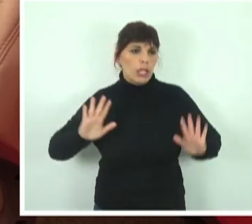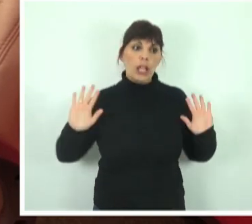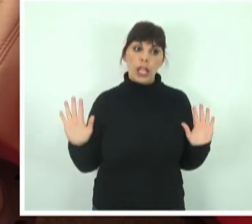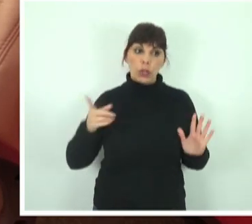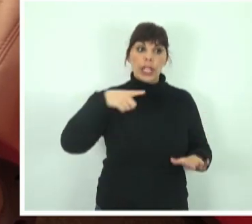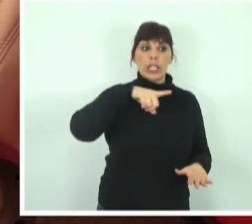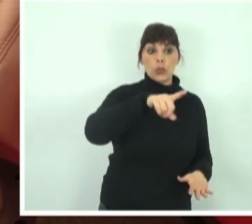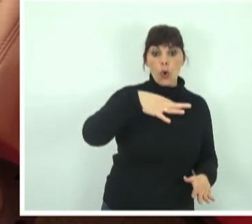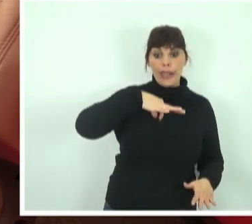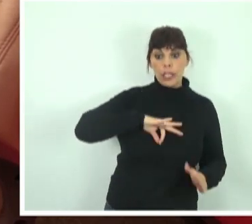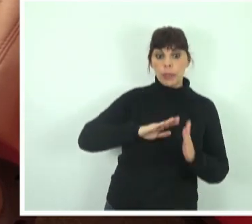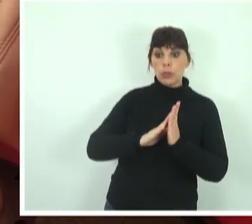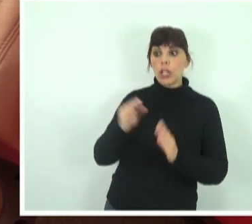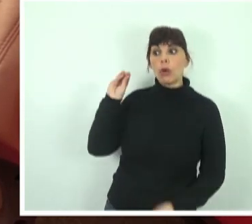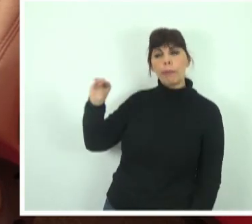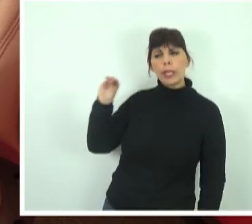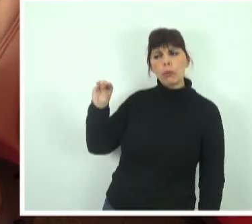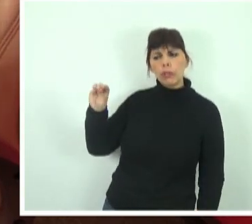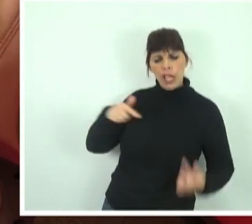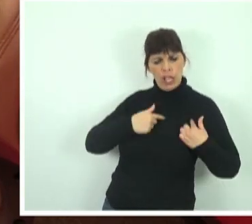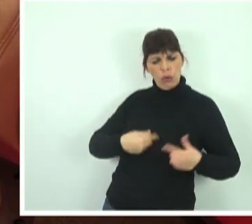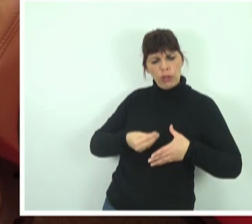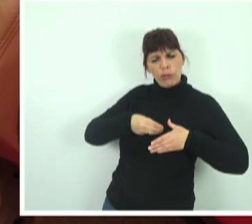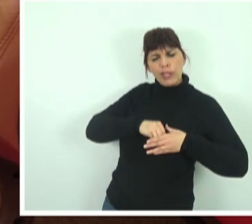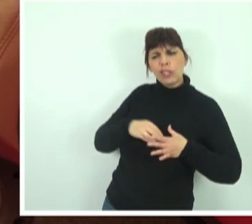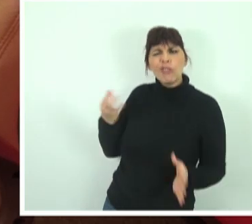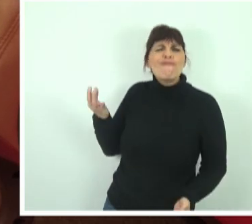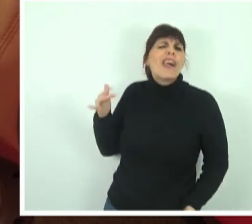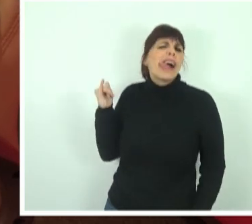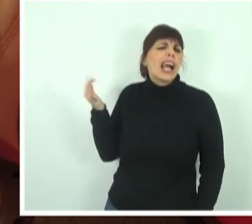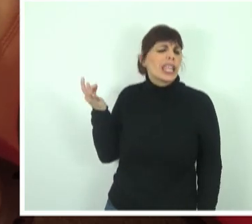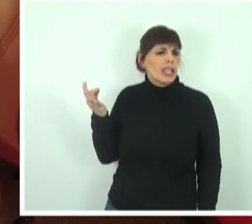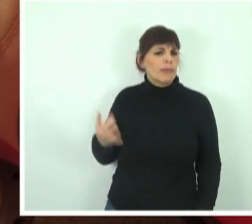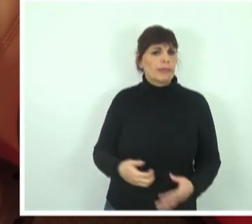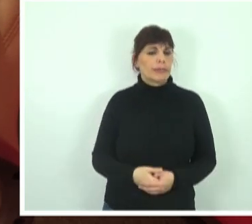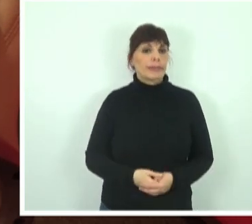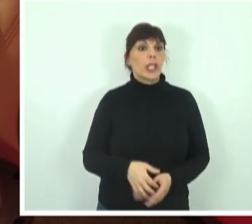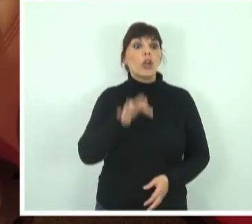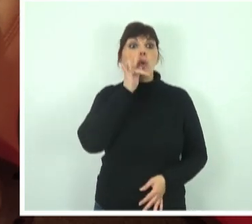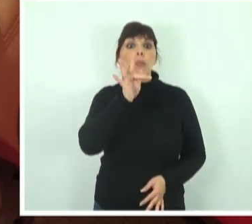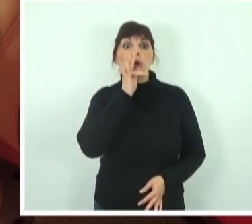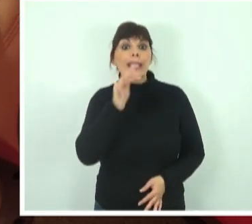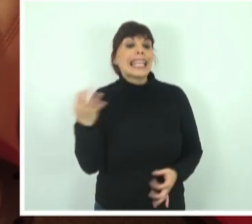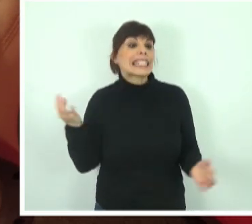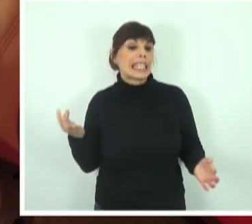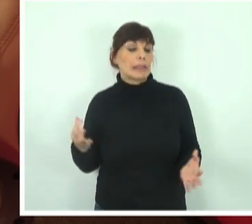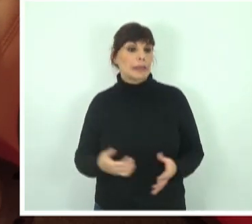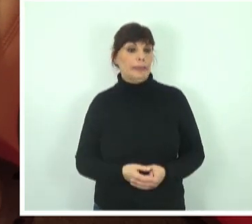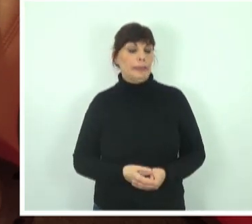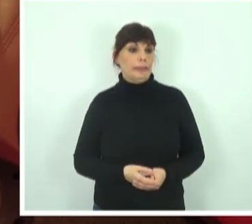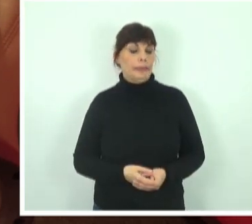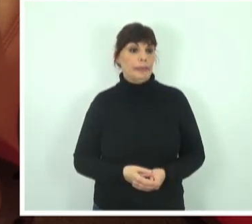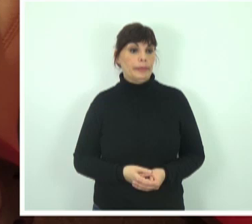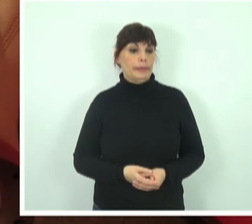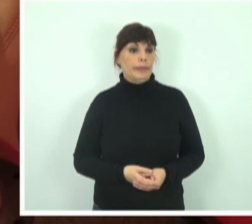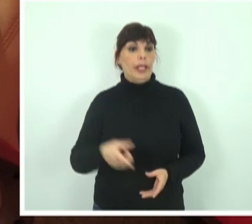hay en tu corazón? ¿Qué son promesas? Acuérdate lo que dice la Biblia en Primera Carta de